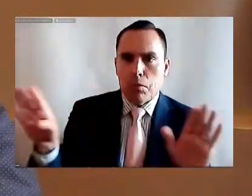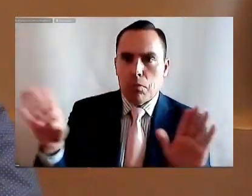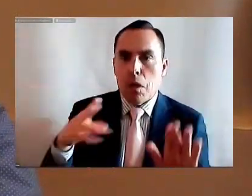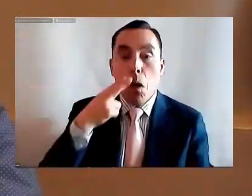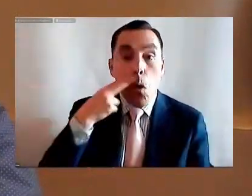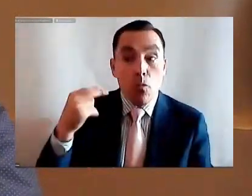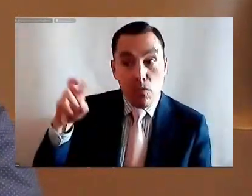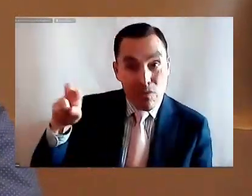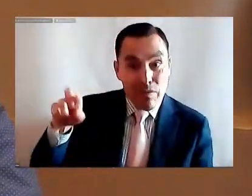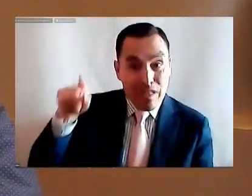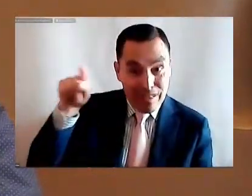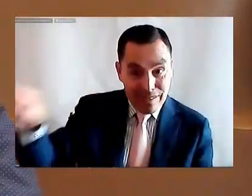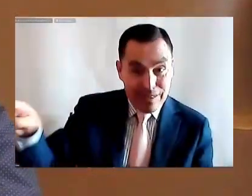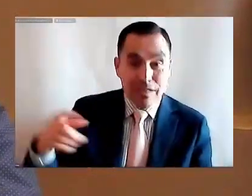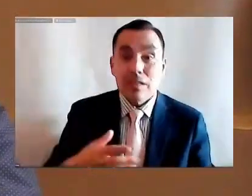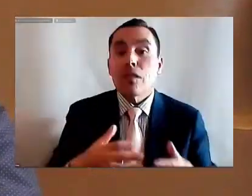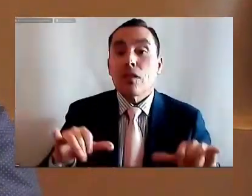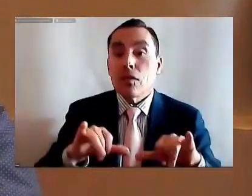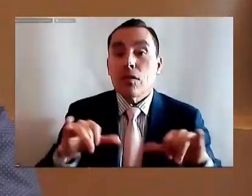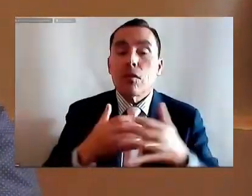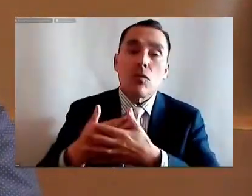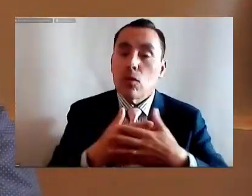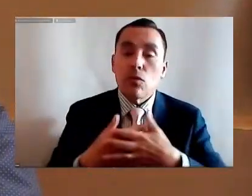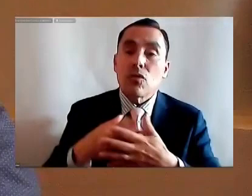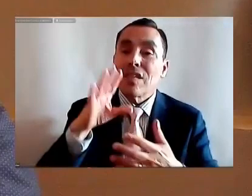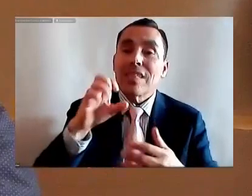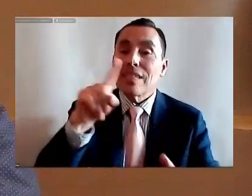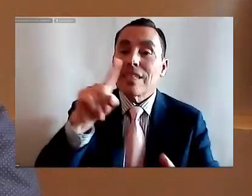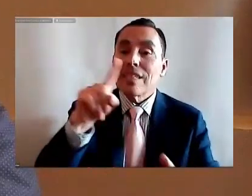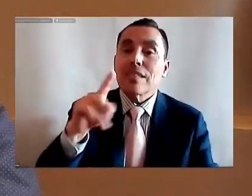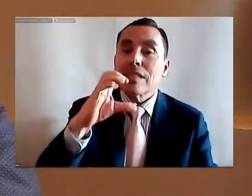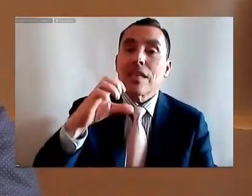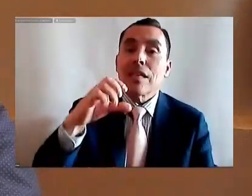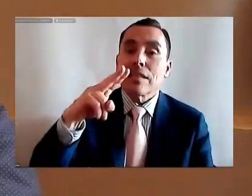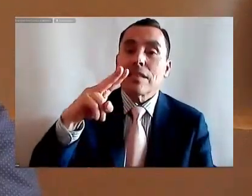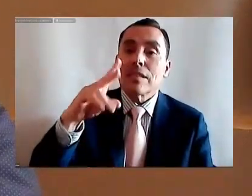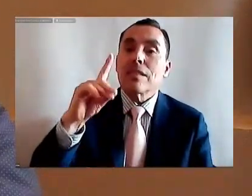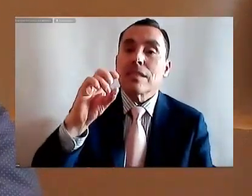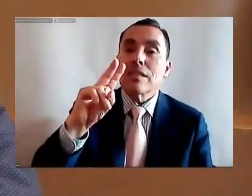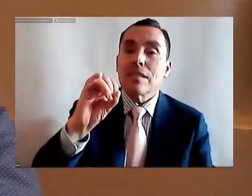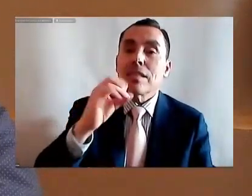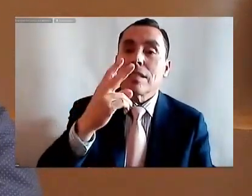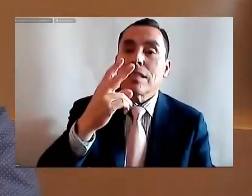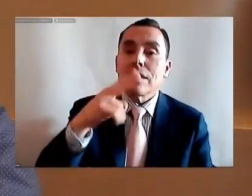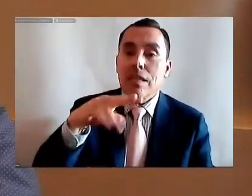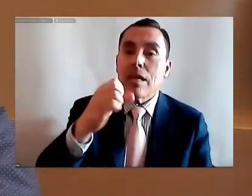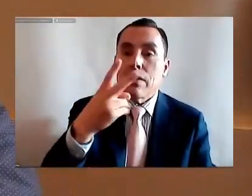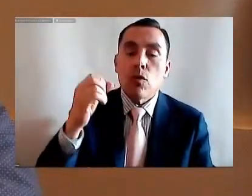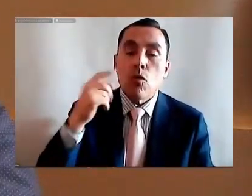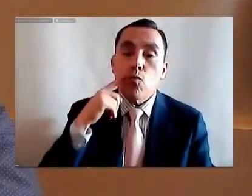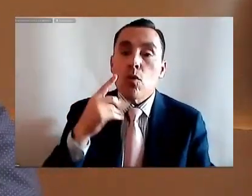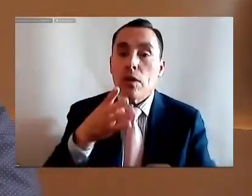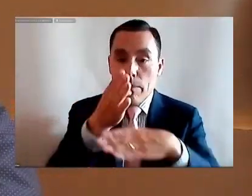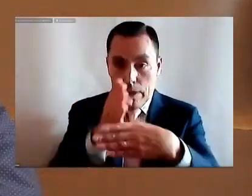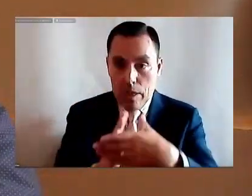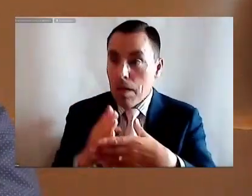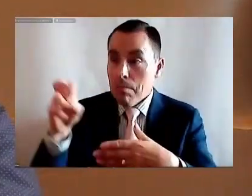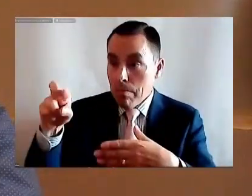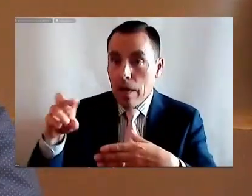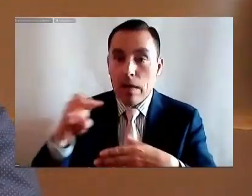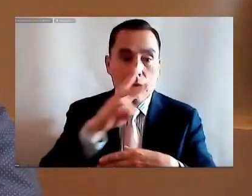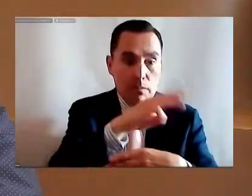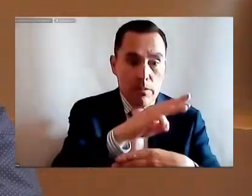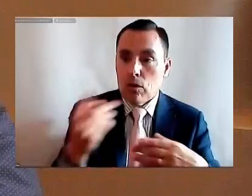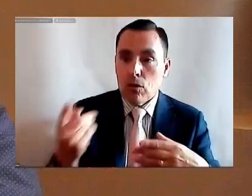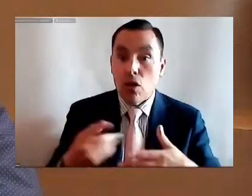ocurre en los países escandinavos, es un año el postnatal y lo tienen el papá y la mamá, ¿ya? Y entonces el bebé